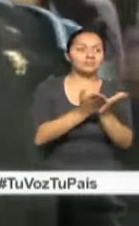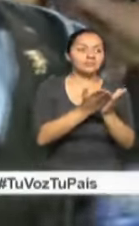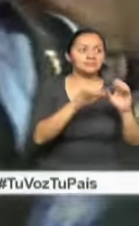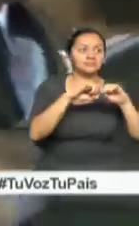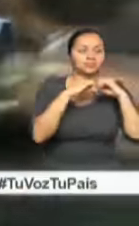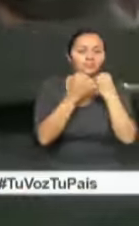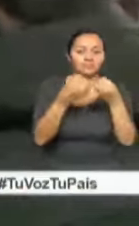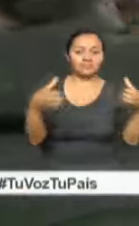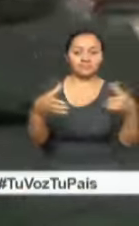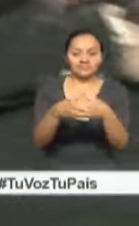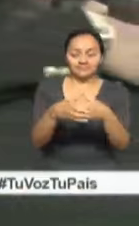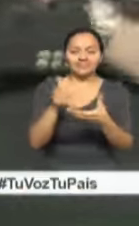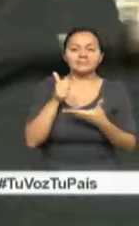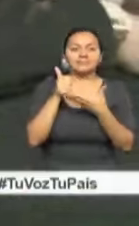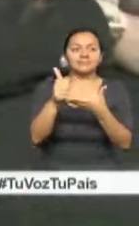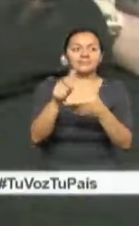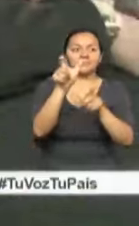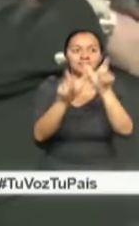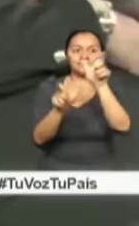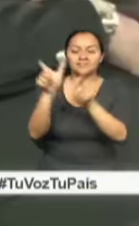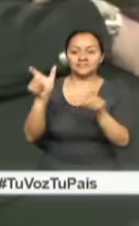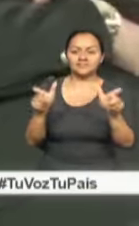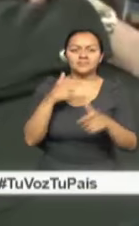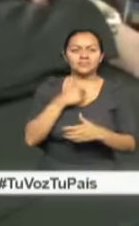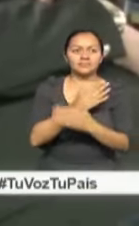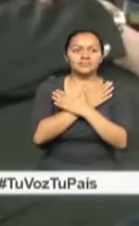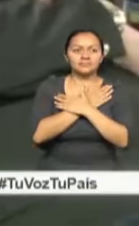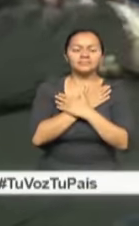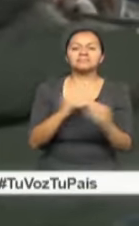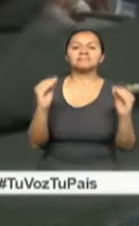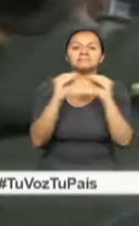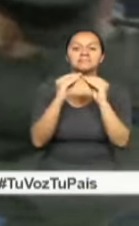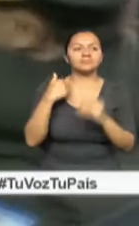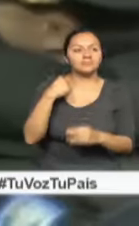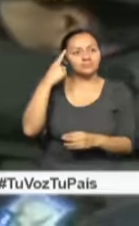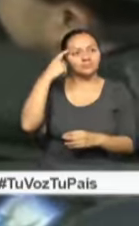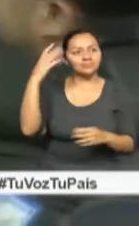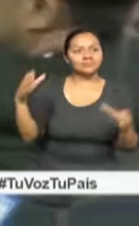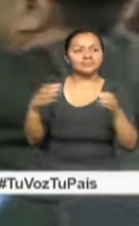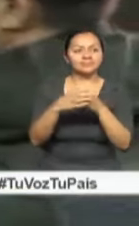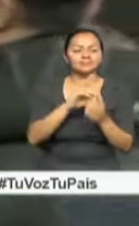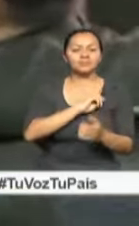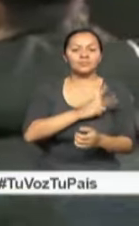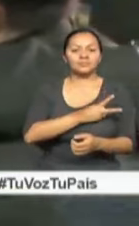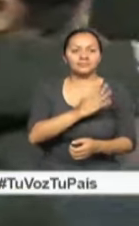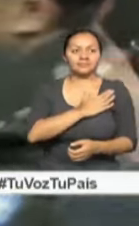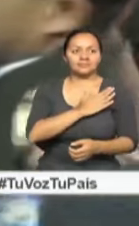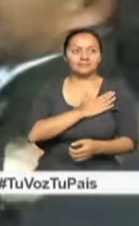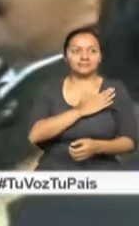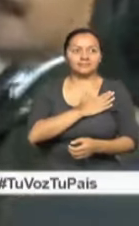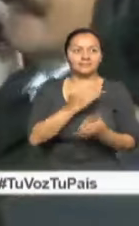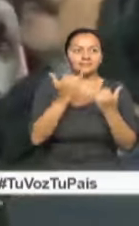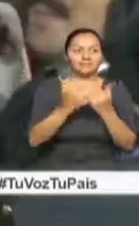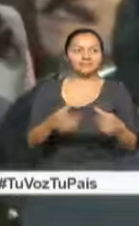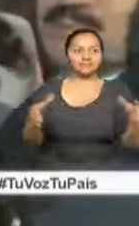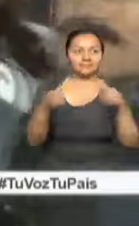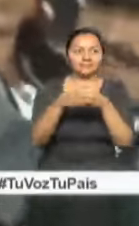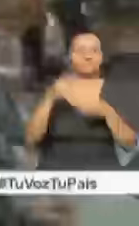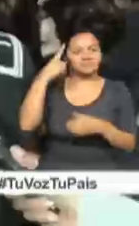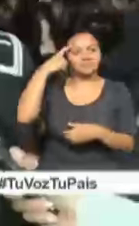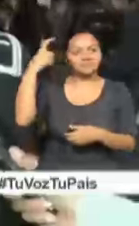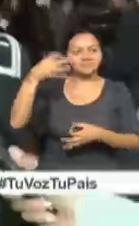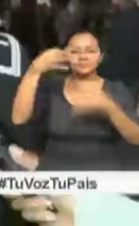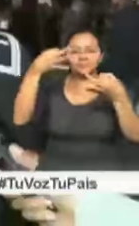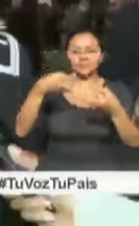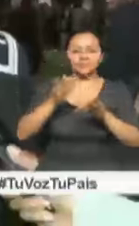sociedad, el ayudar a la gente, es lo que siempre ha sido mi sueño, mi vocación. Y ahora es mi sueño